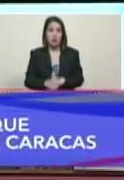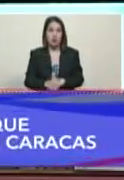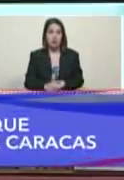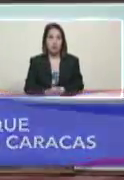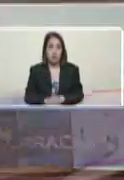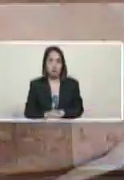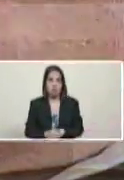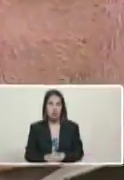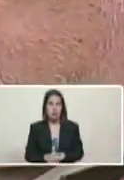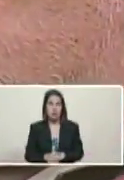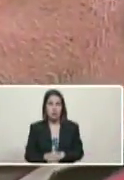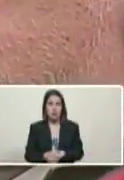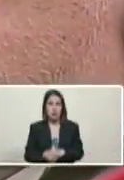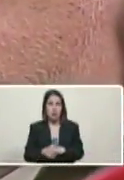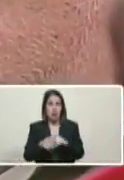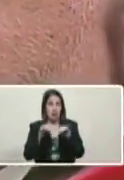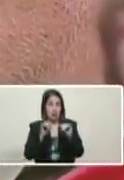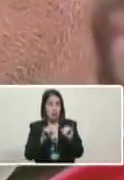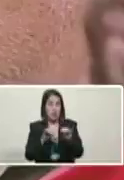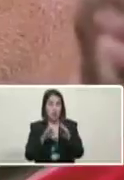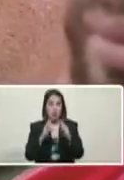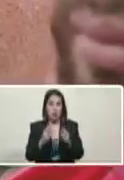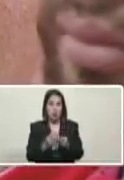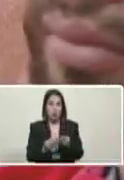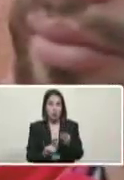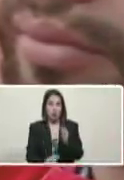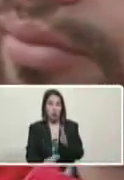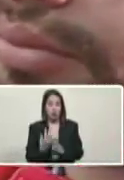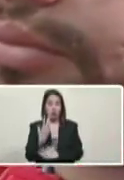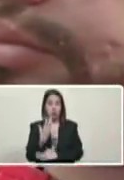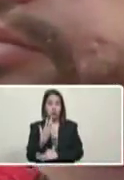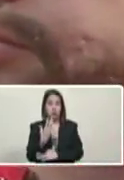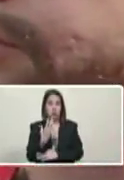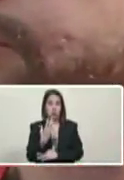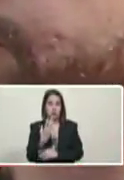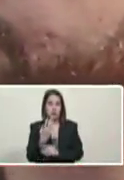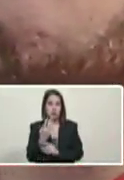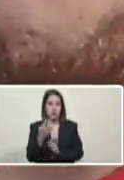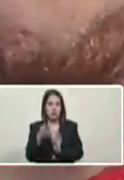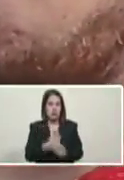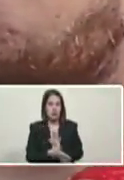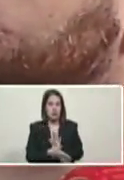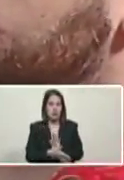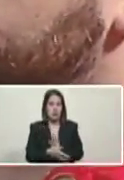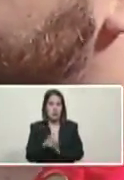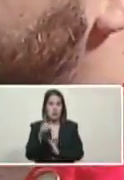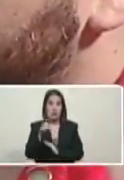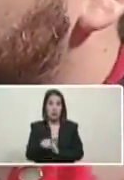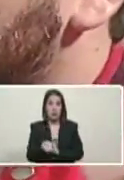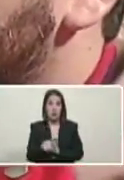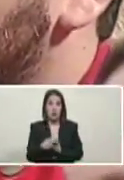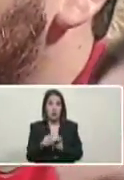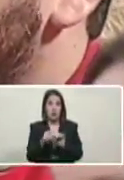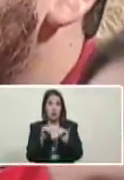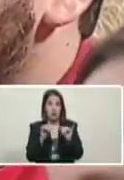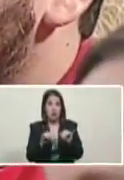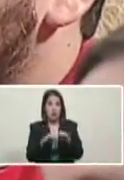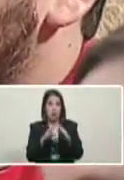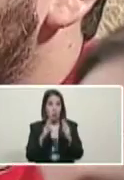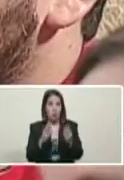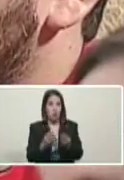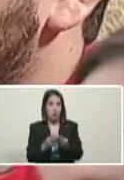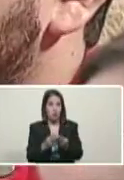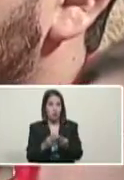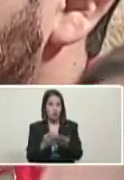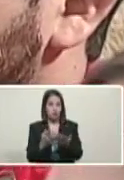en este mundo que ha surgido pluripolar, pluricéntrico, también ese mundo va a haber